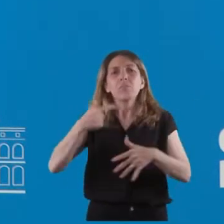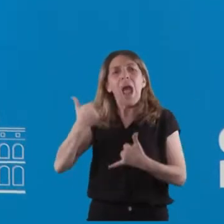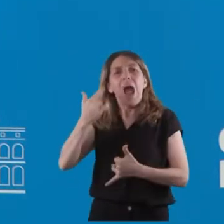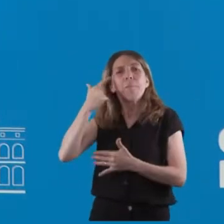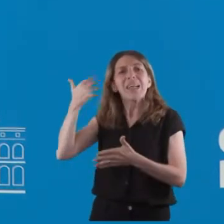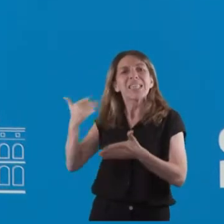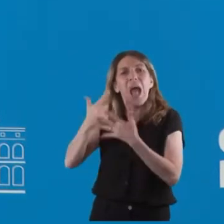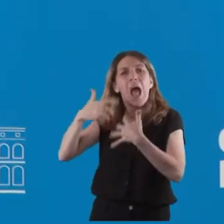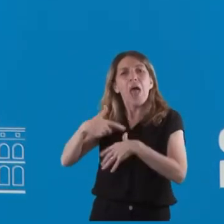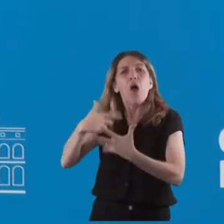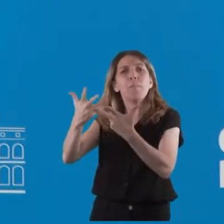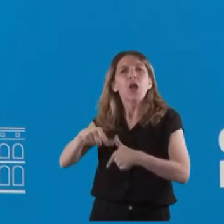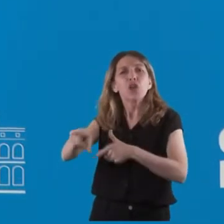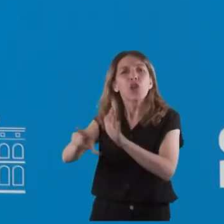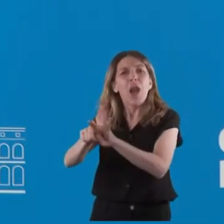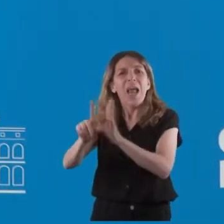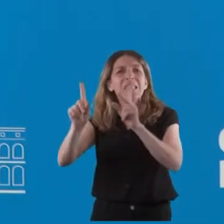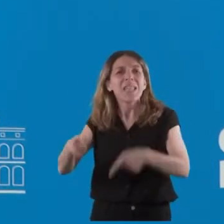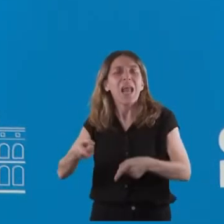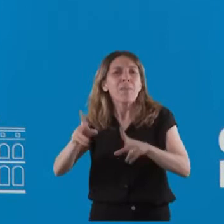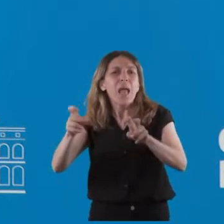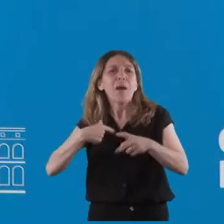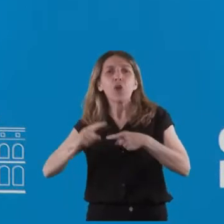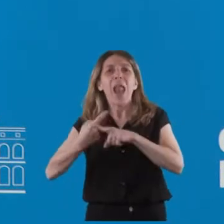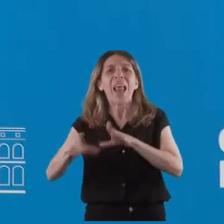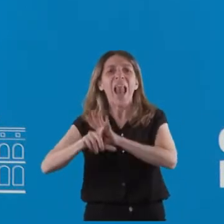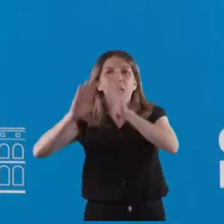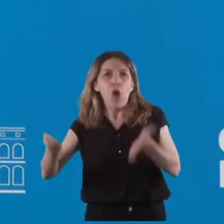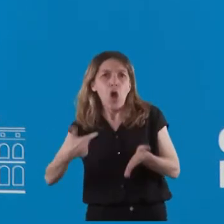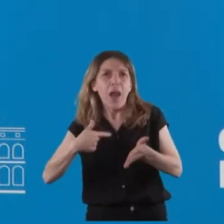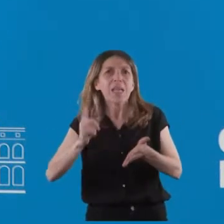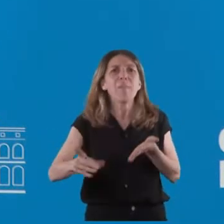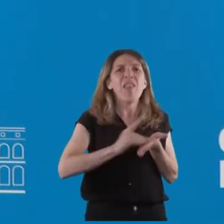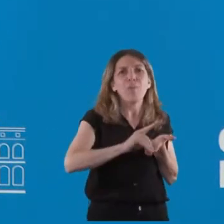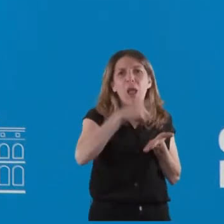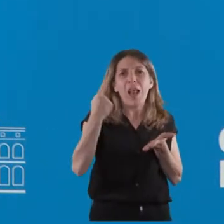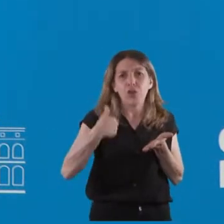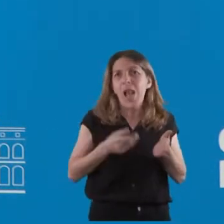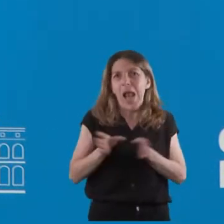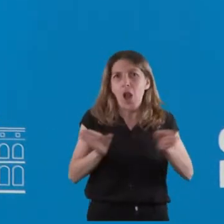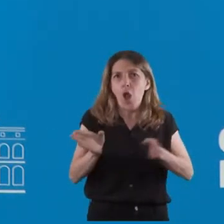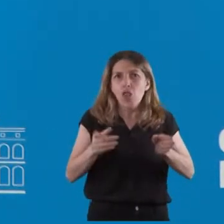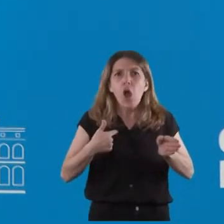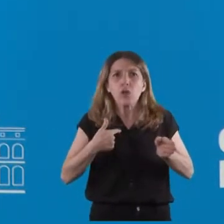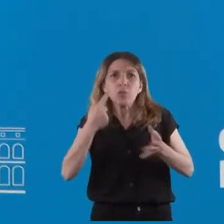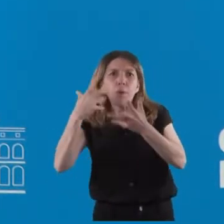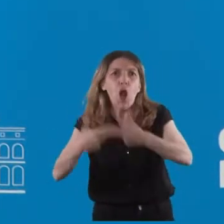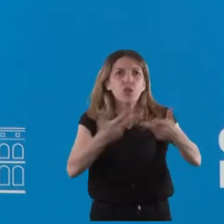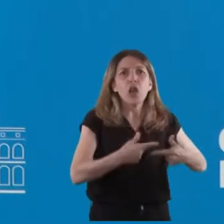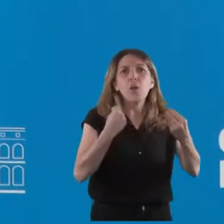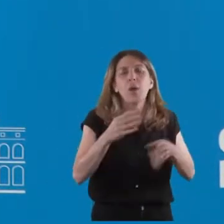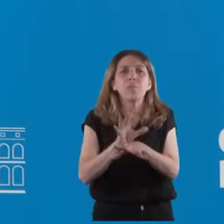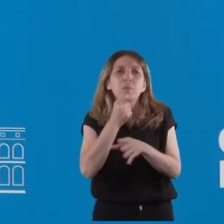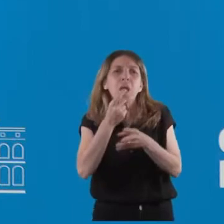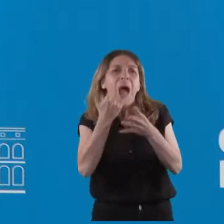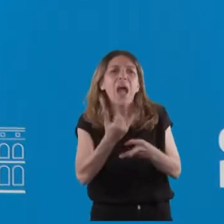sentido tanto cuando fui legisladora porteña como diputada nacional porque como todas las sustancias prohibidas como